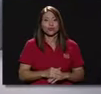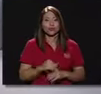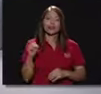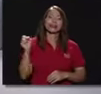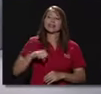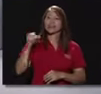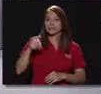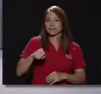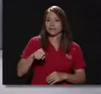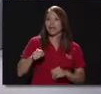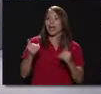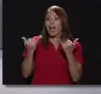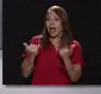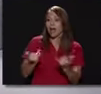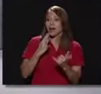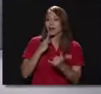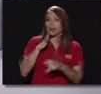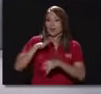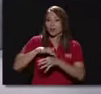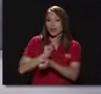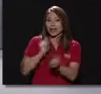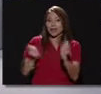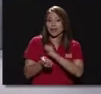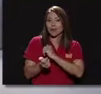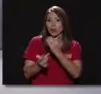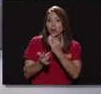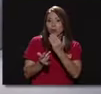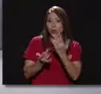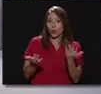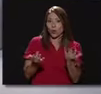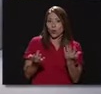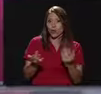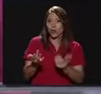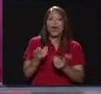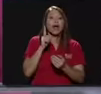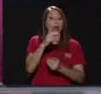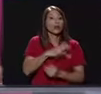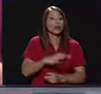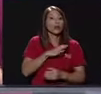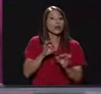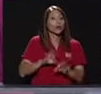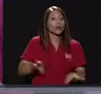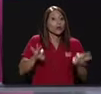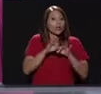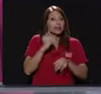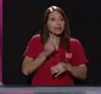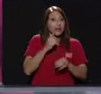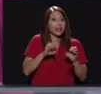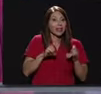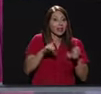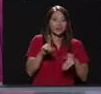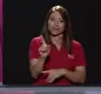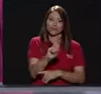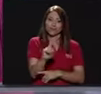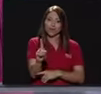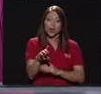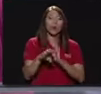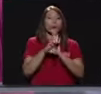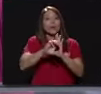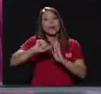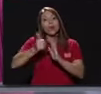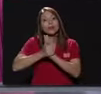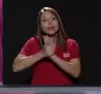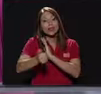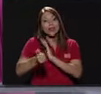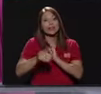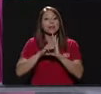mencionaba Graven, digamos, ese cambio tecnológico hace que ya no solo la educación sea un factor importante, sino otras habilidades. Por ejemplo, el inglés